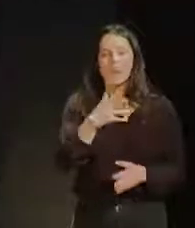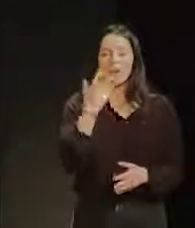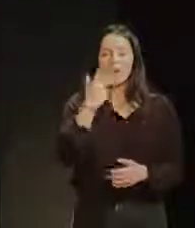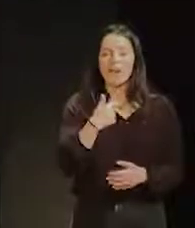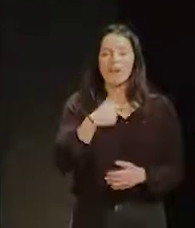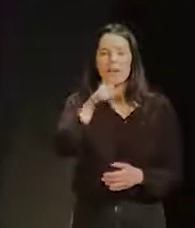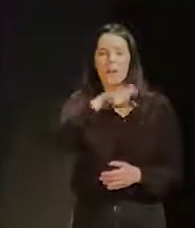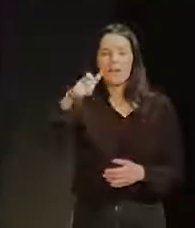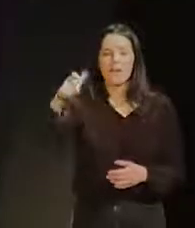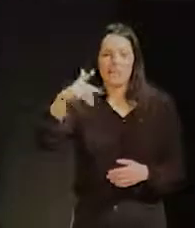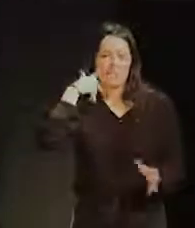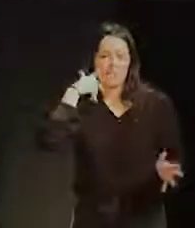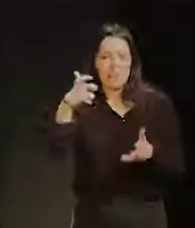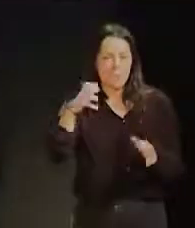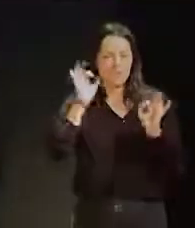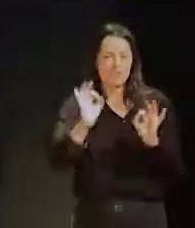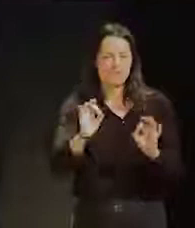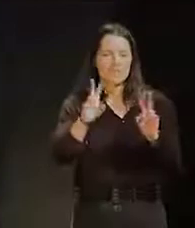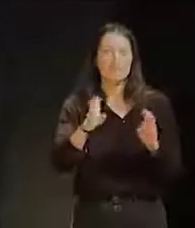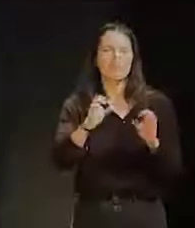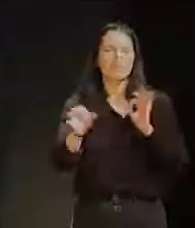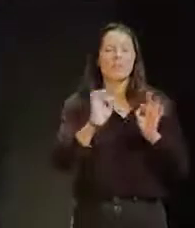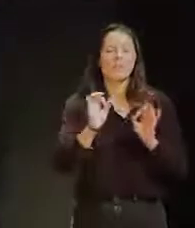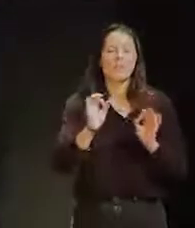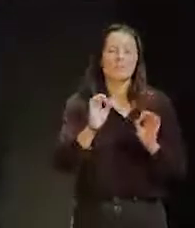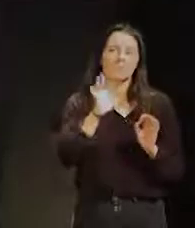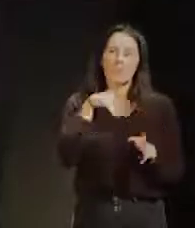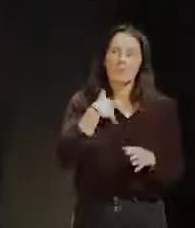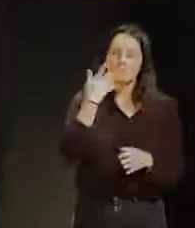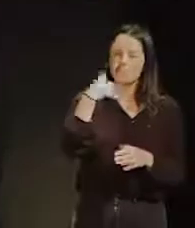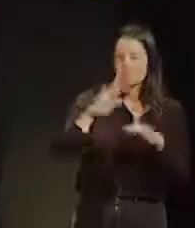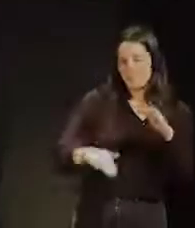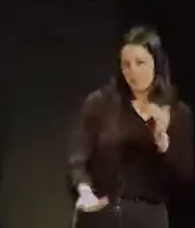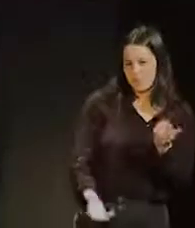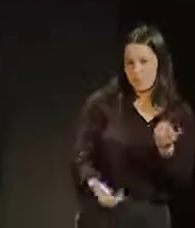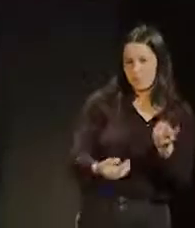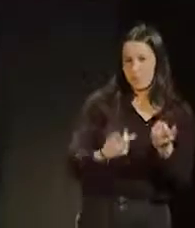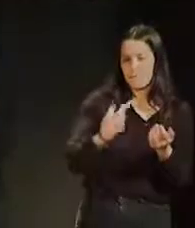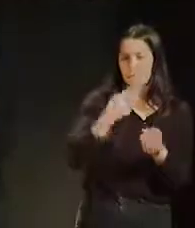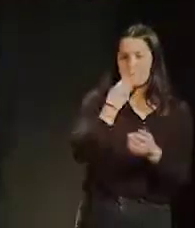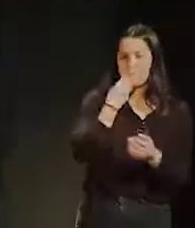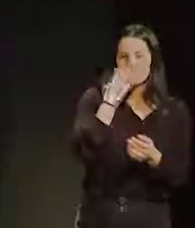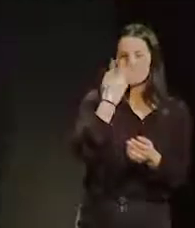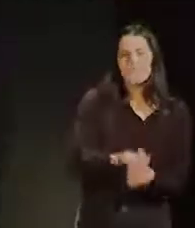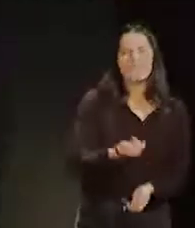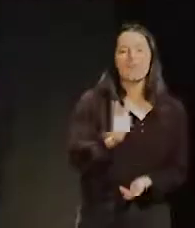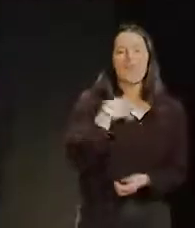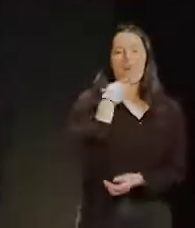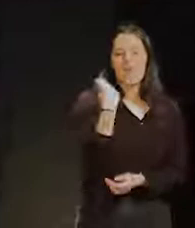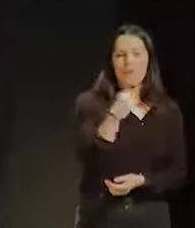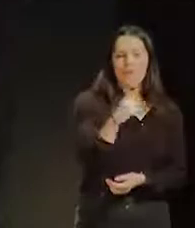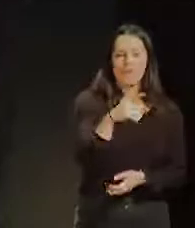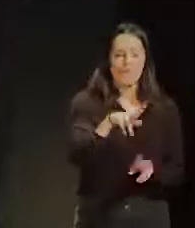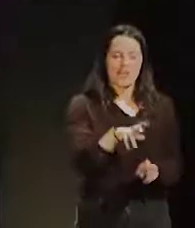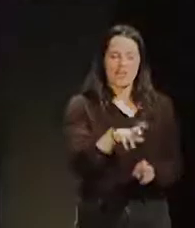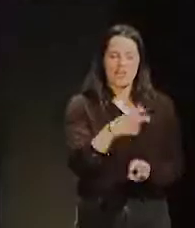muy importantes en mi vida porque soy cresciuta mirando los grandes los maestros, pero en ese momento